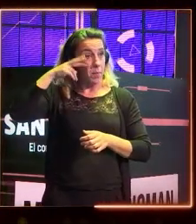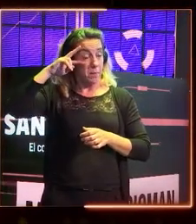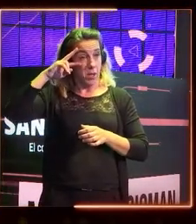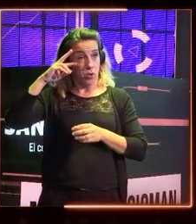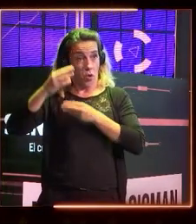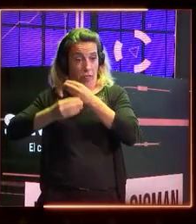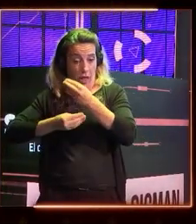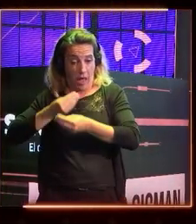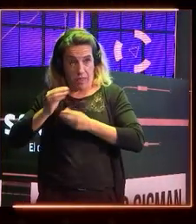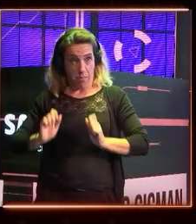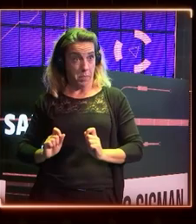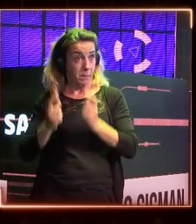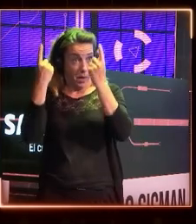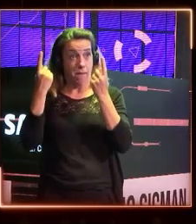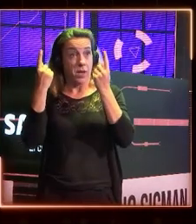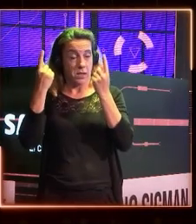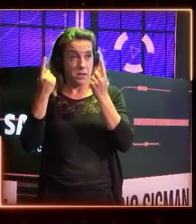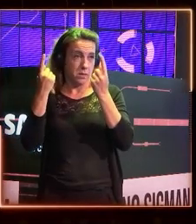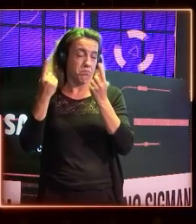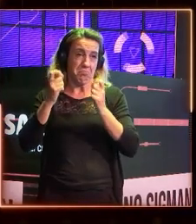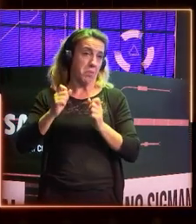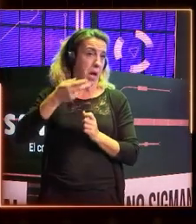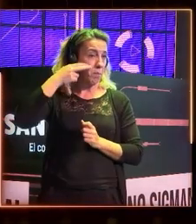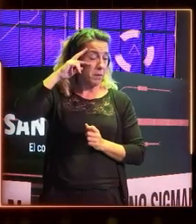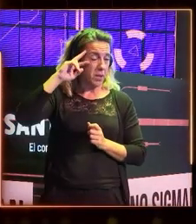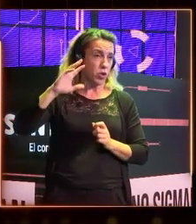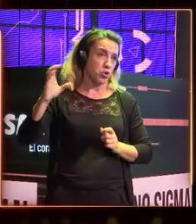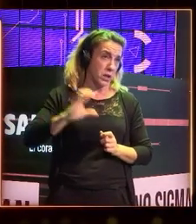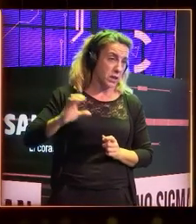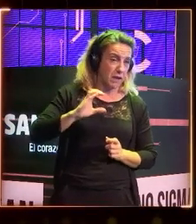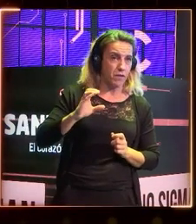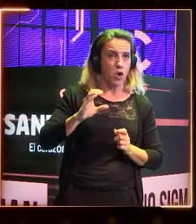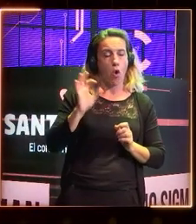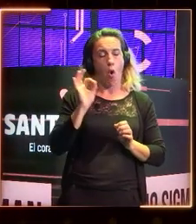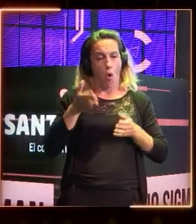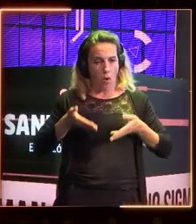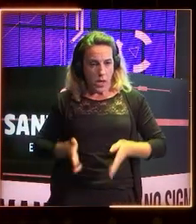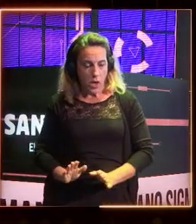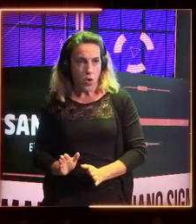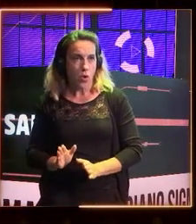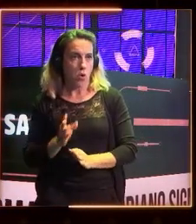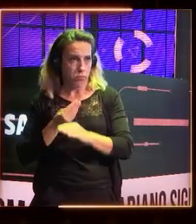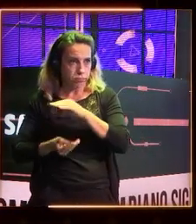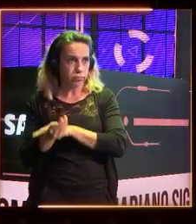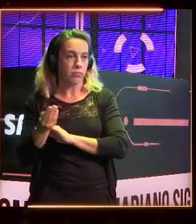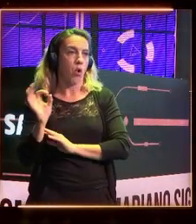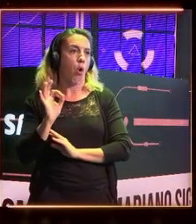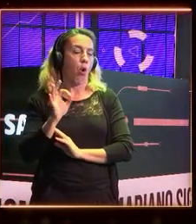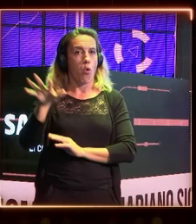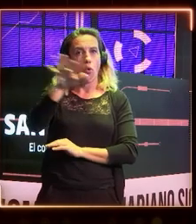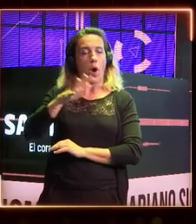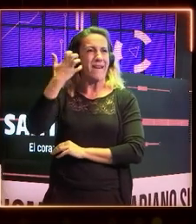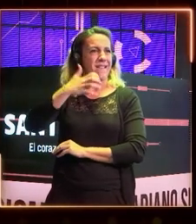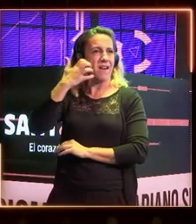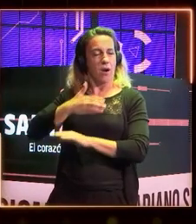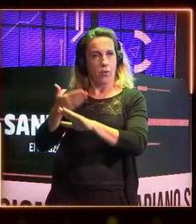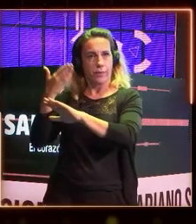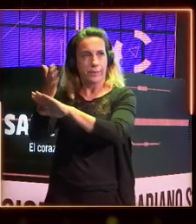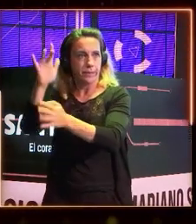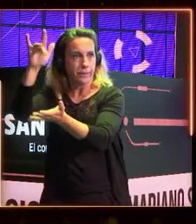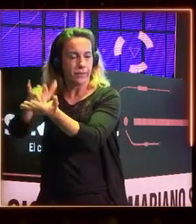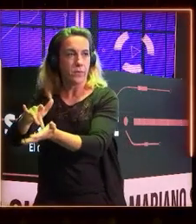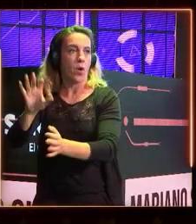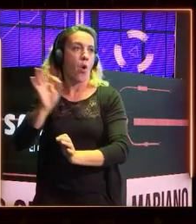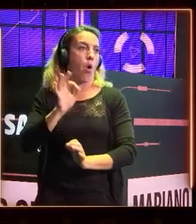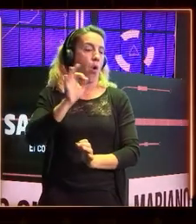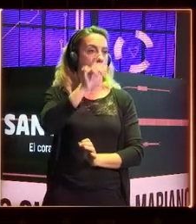como cuando un experimento Pues un experimento científico pero también puede ser tener un hijo irse de viaje a un lugar raro comer en un restaurant exótico darse la mano con un desconocido